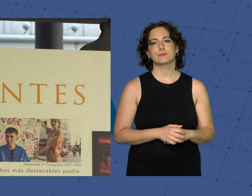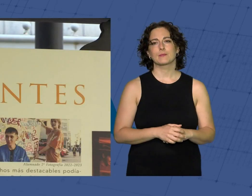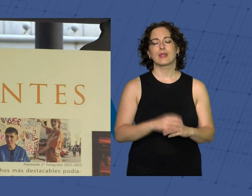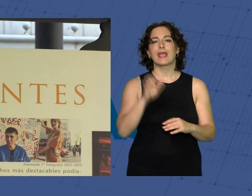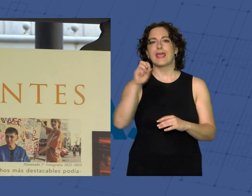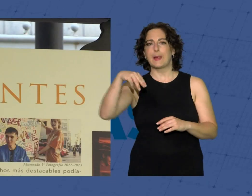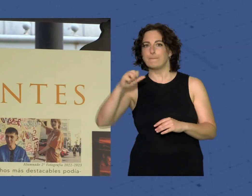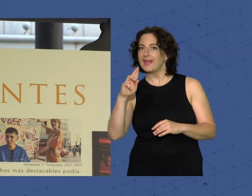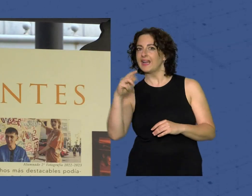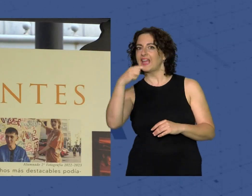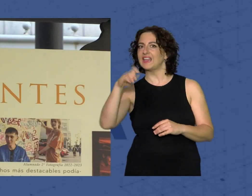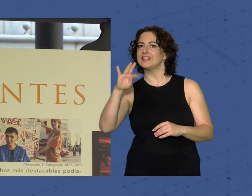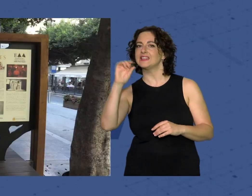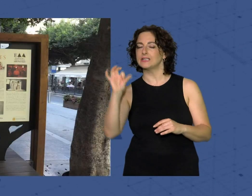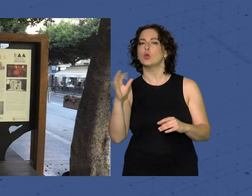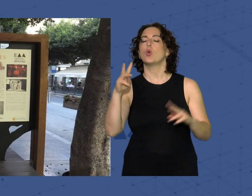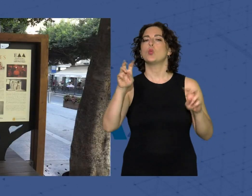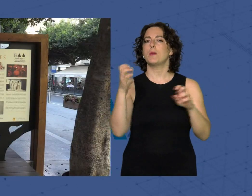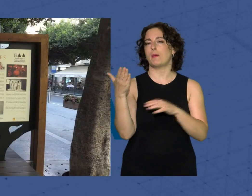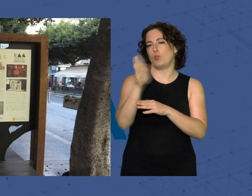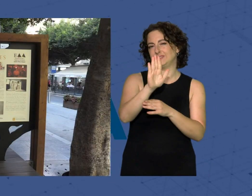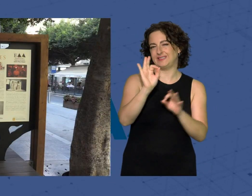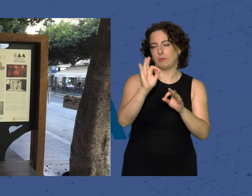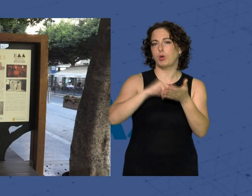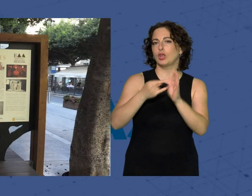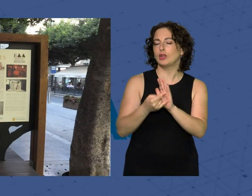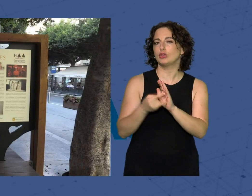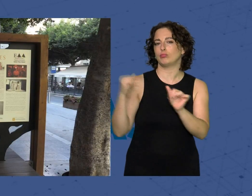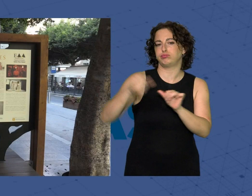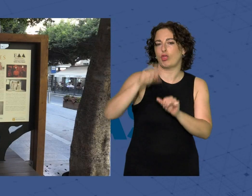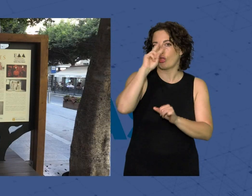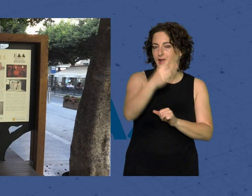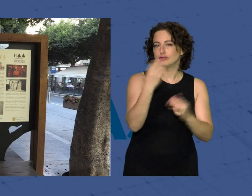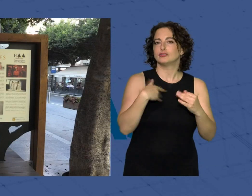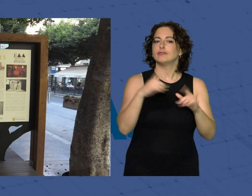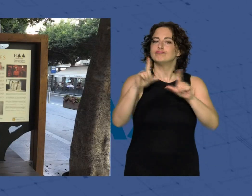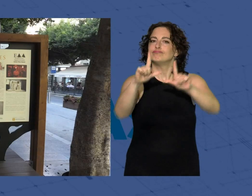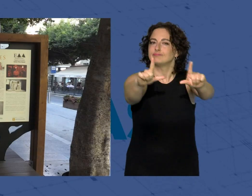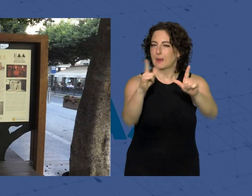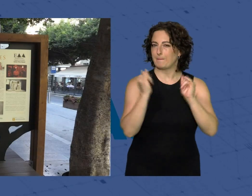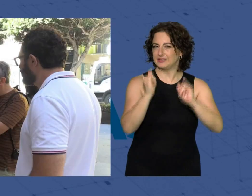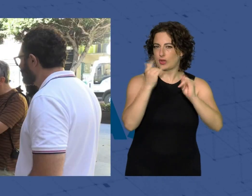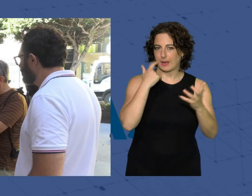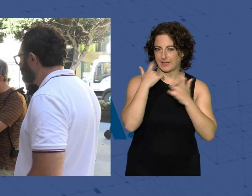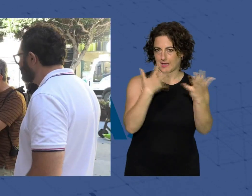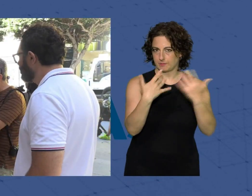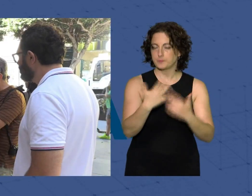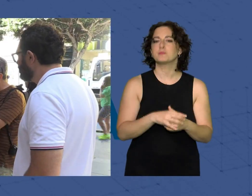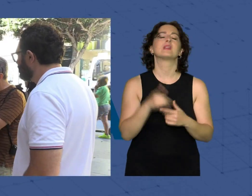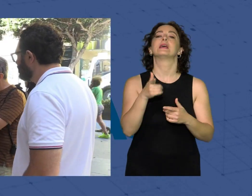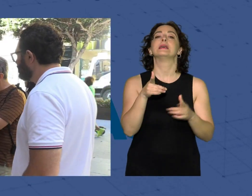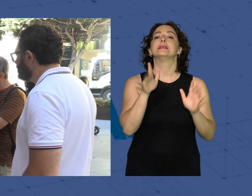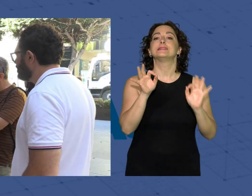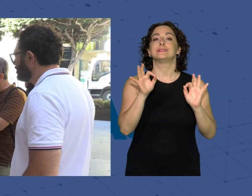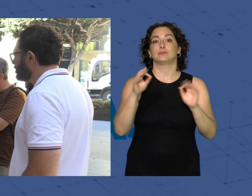Emergentes es la nueva muestra del proyecto focal que lleva dos años llenando de arte y color los paneles del Paseo de Almería. En este caso,